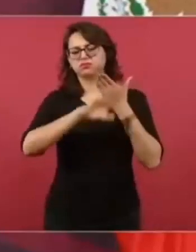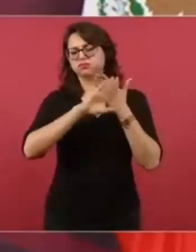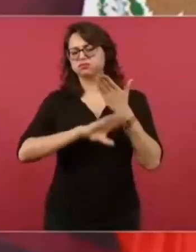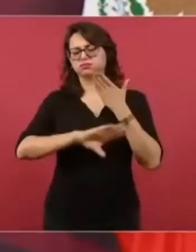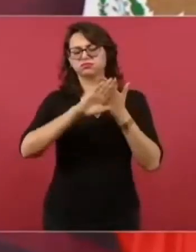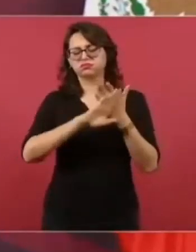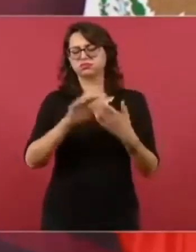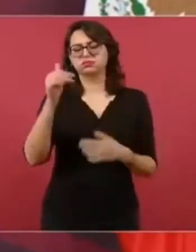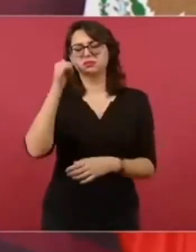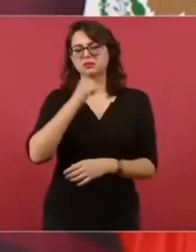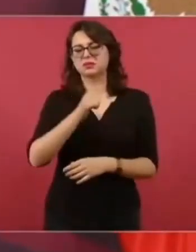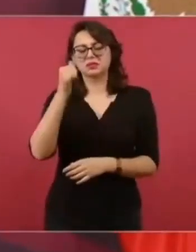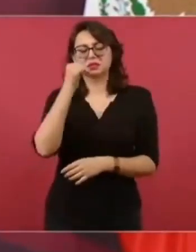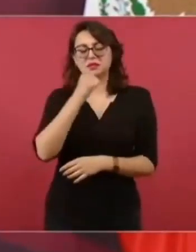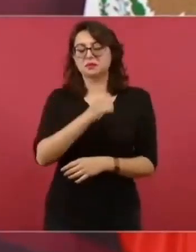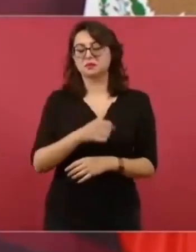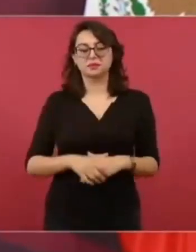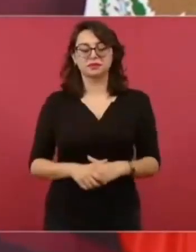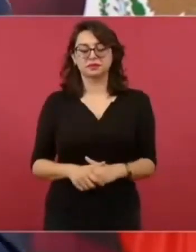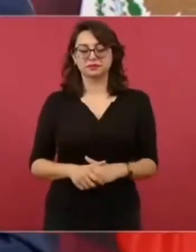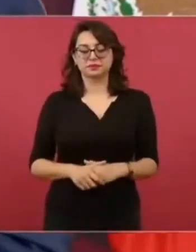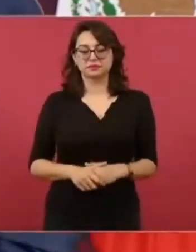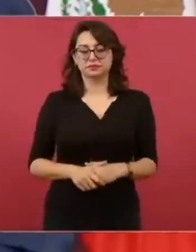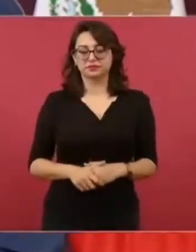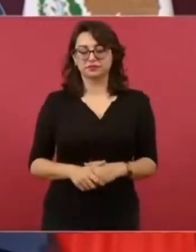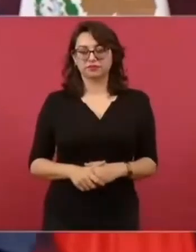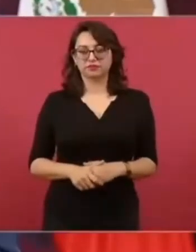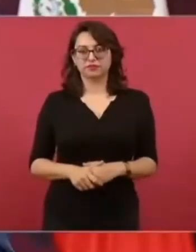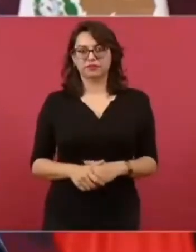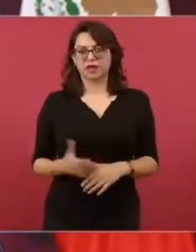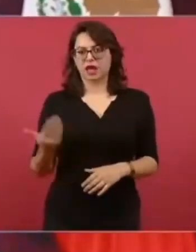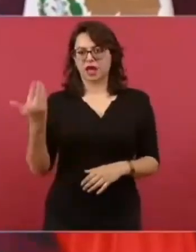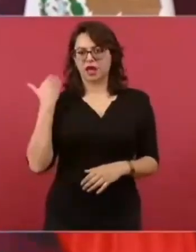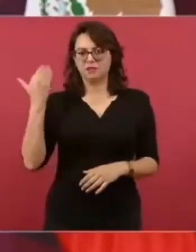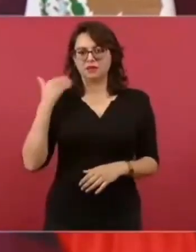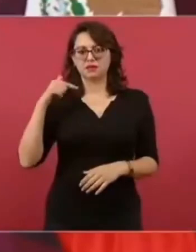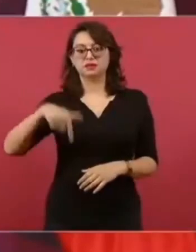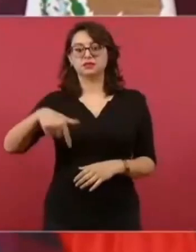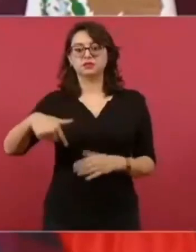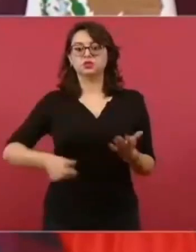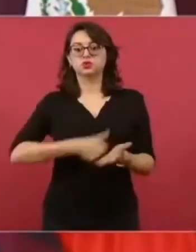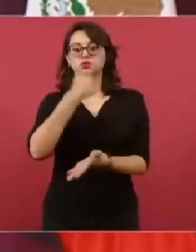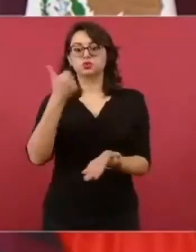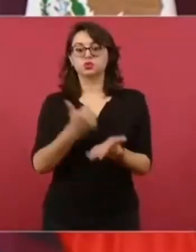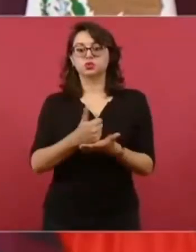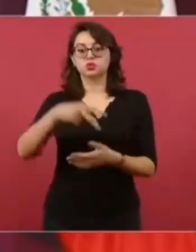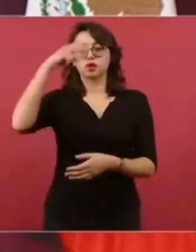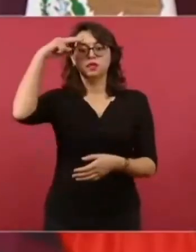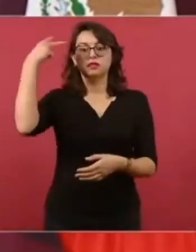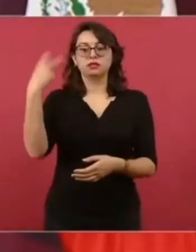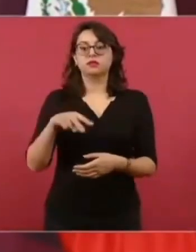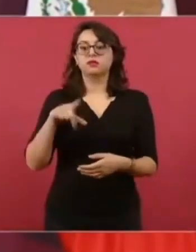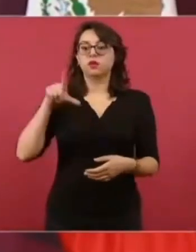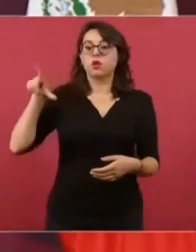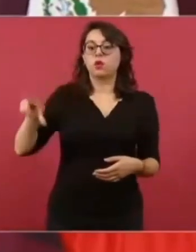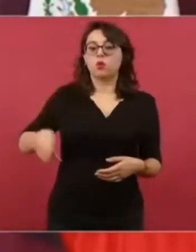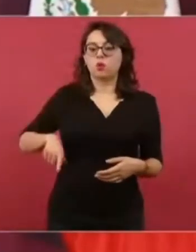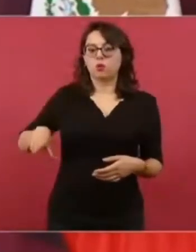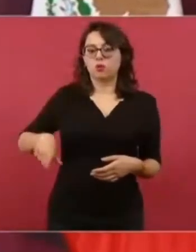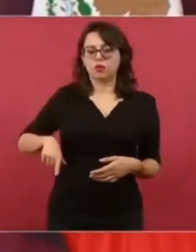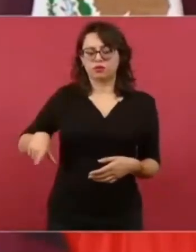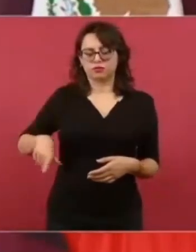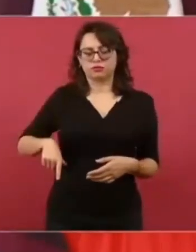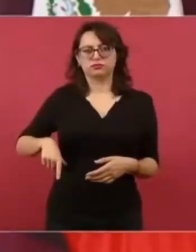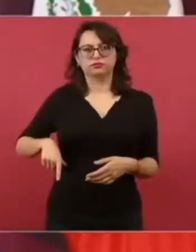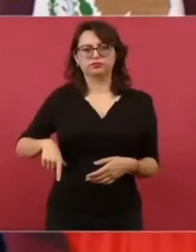Hace poco también acusaban al gobierno de la ciudad de que unas